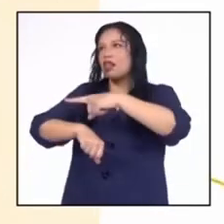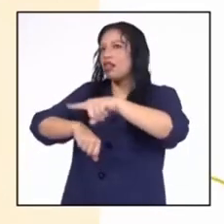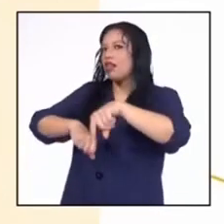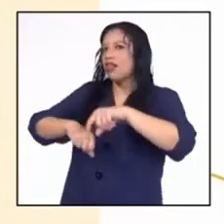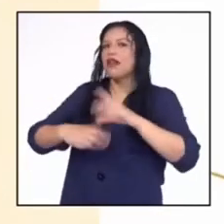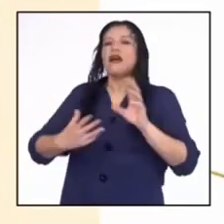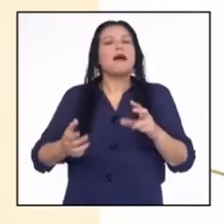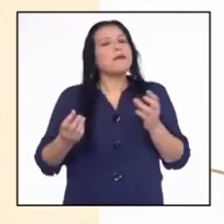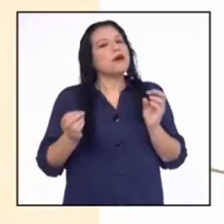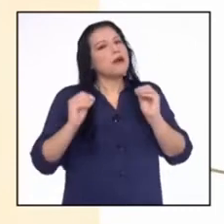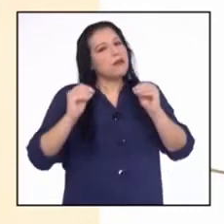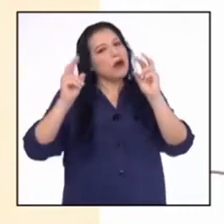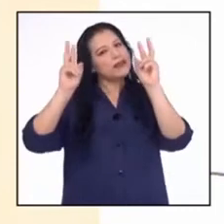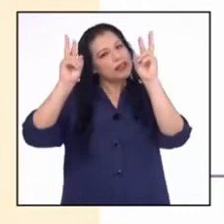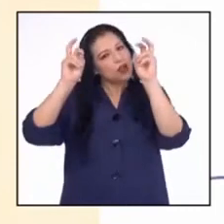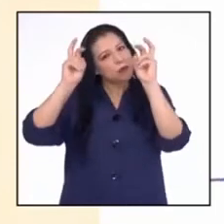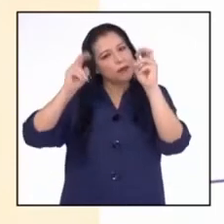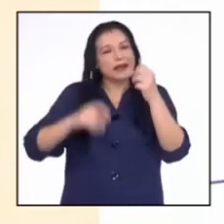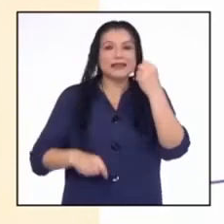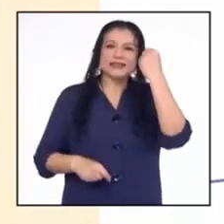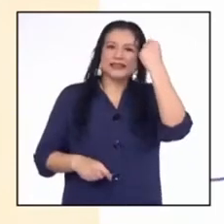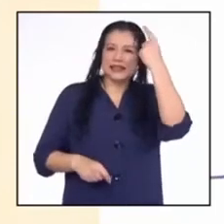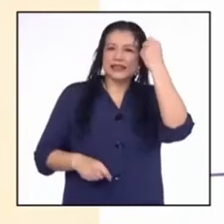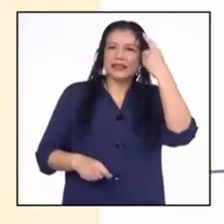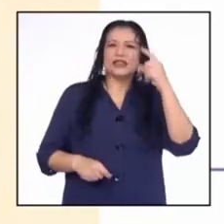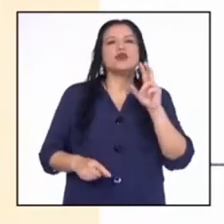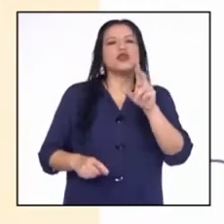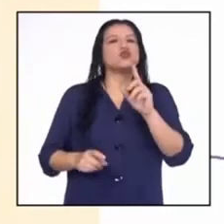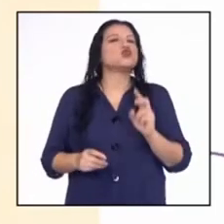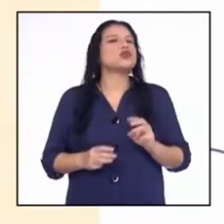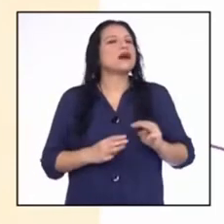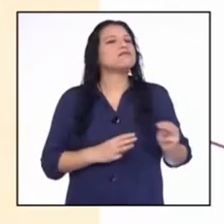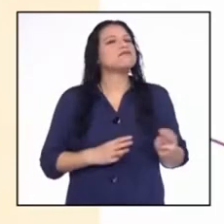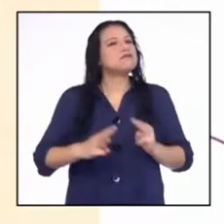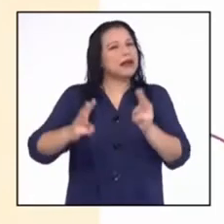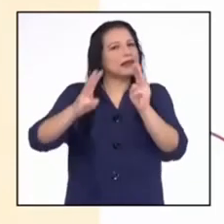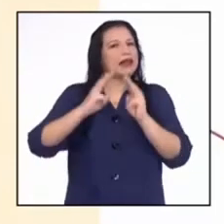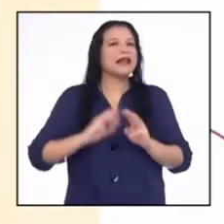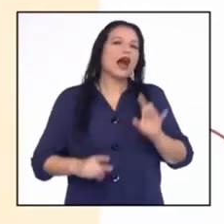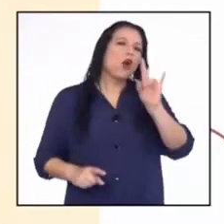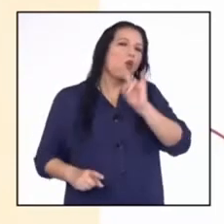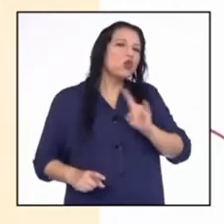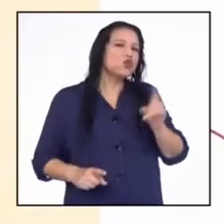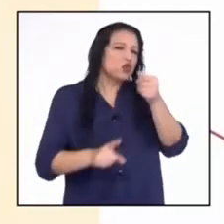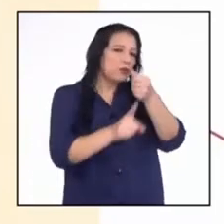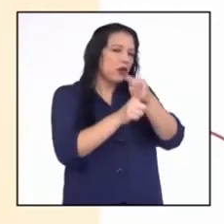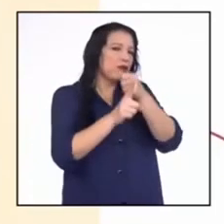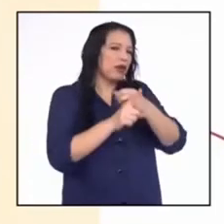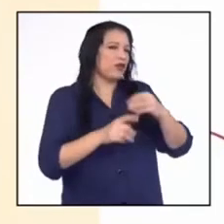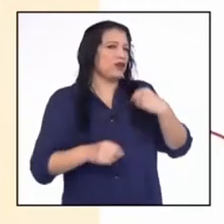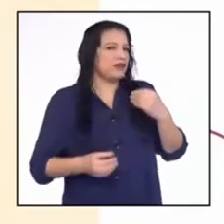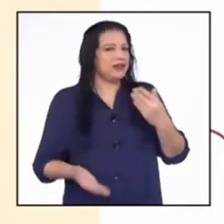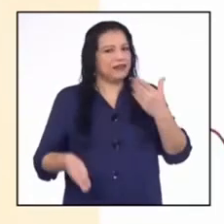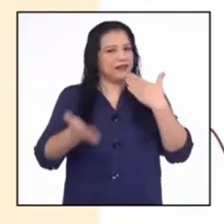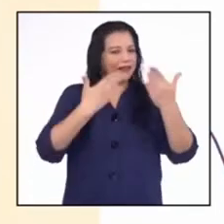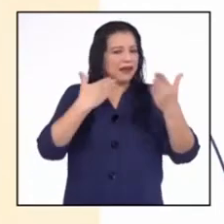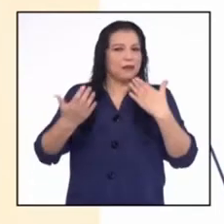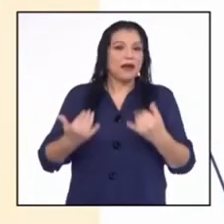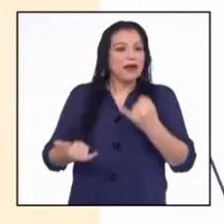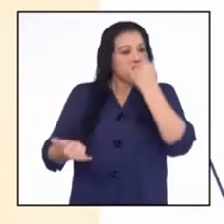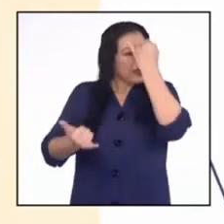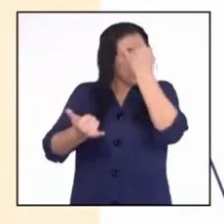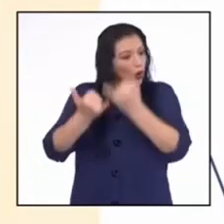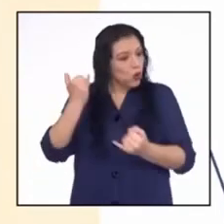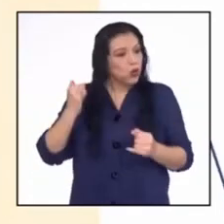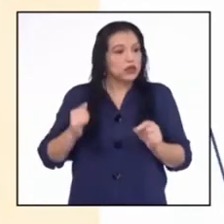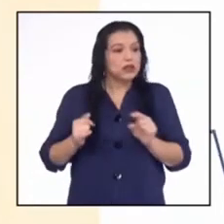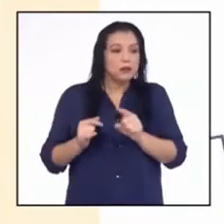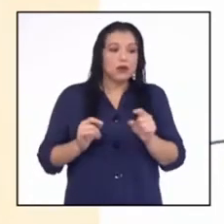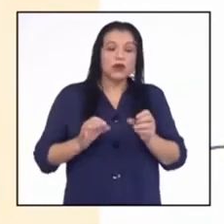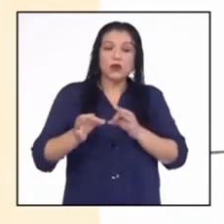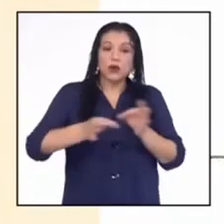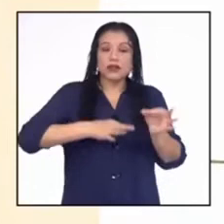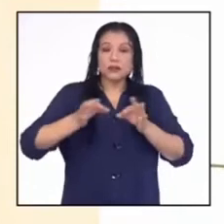pongo entre comillas para que se entienda que es una forma que tenemos de hablar. Además, en el último párrafo, la forma en que explico representaciones